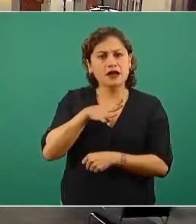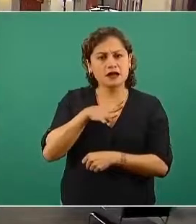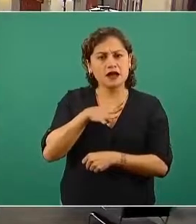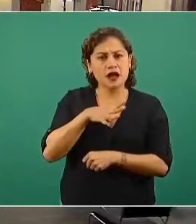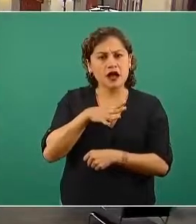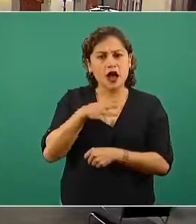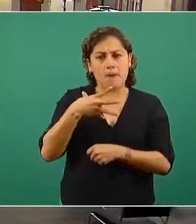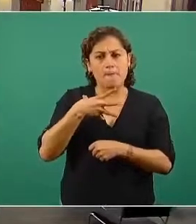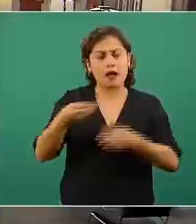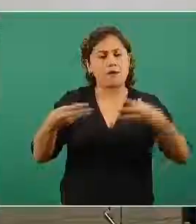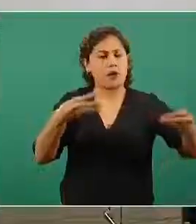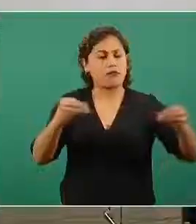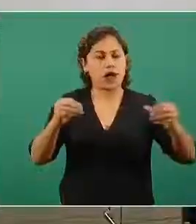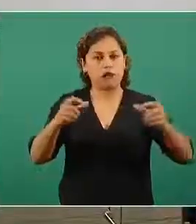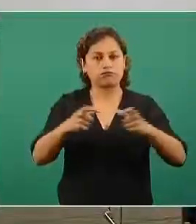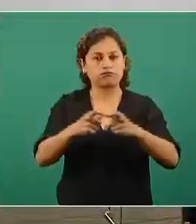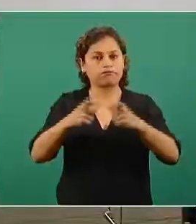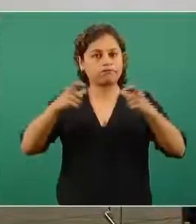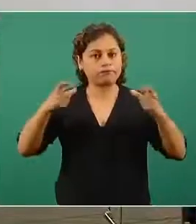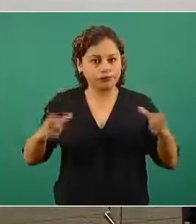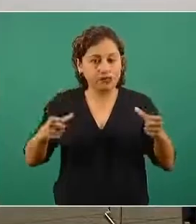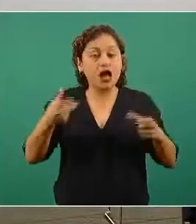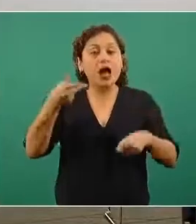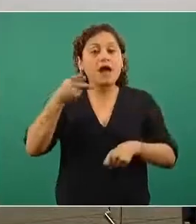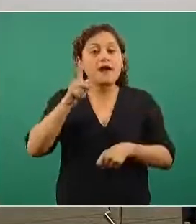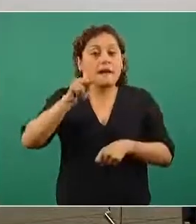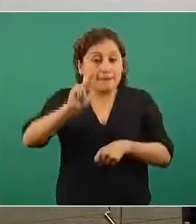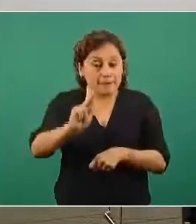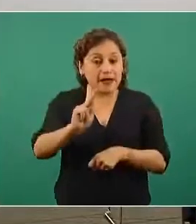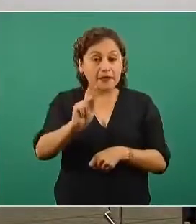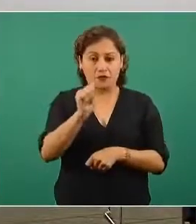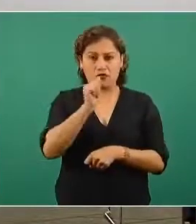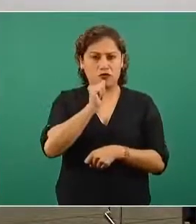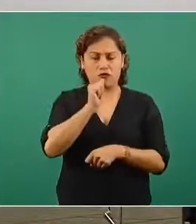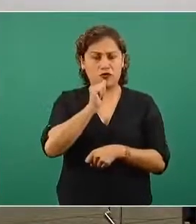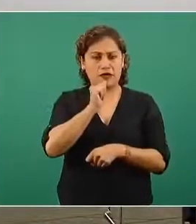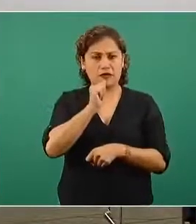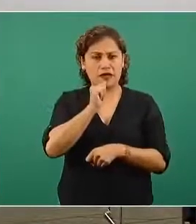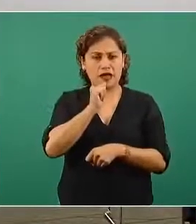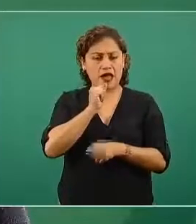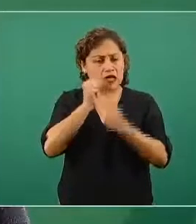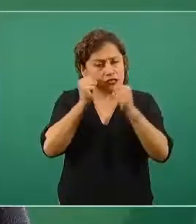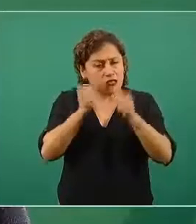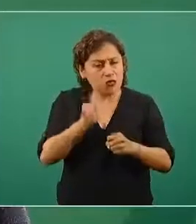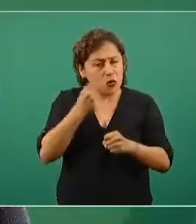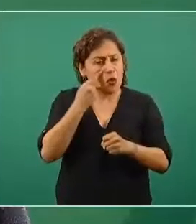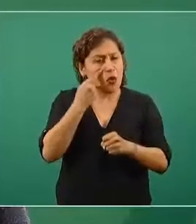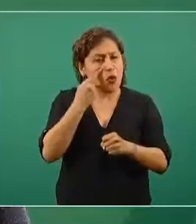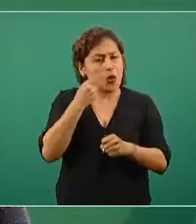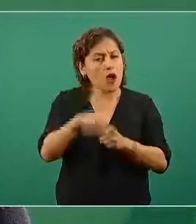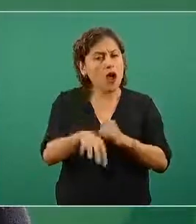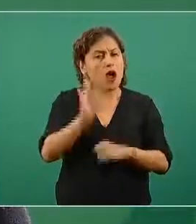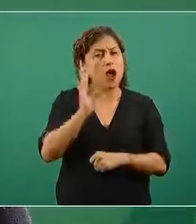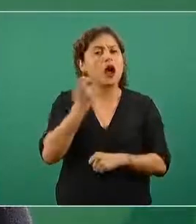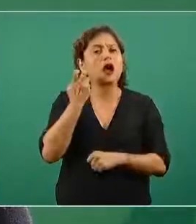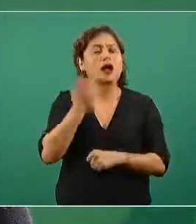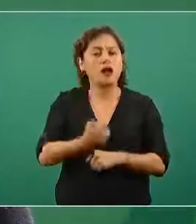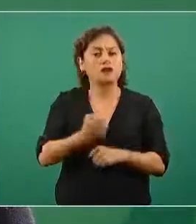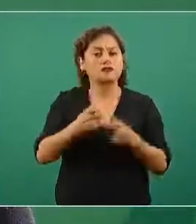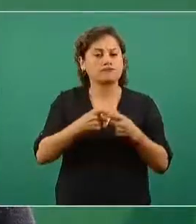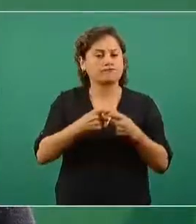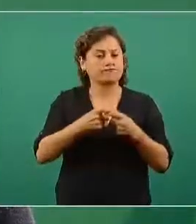estos incrementos, todavía no se ha identificado hasta el momento al menos que esto signifique un